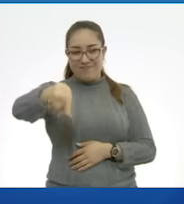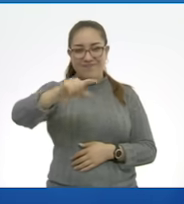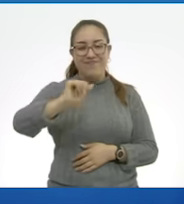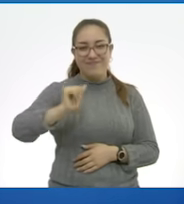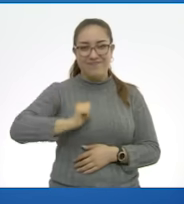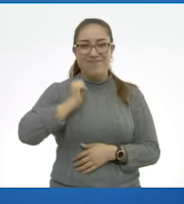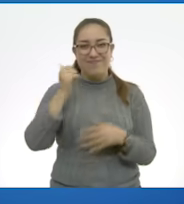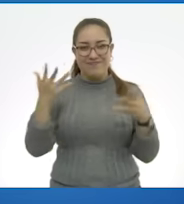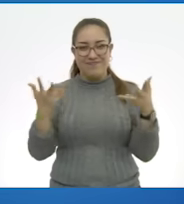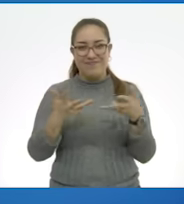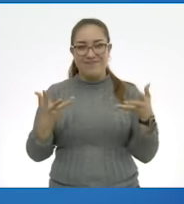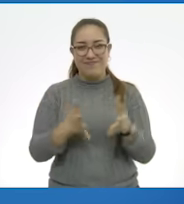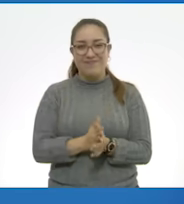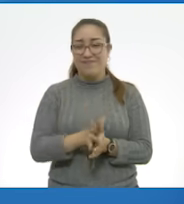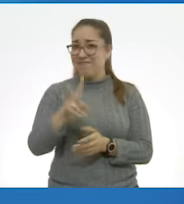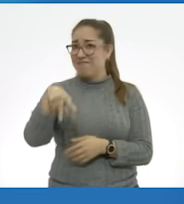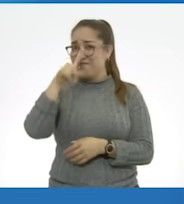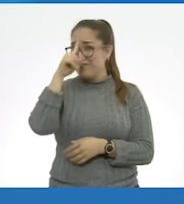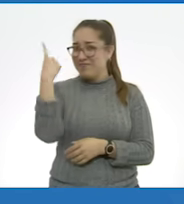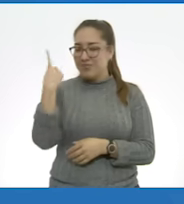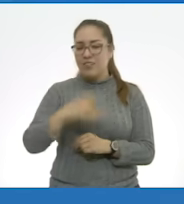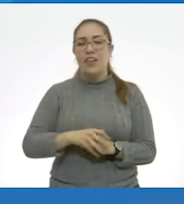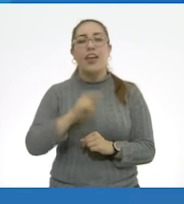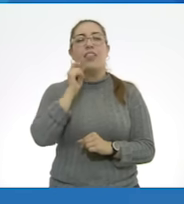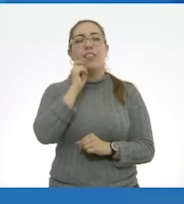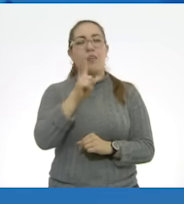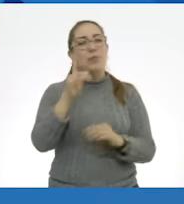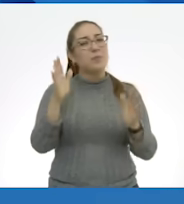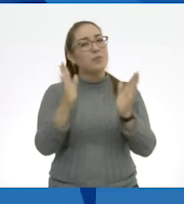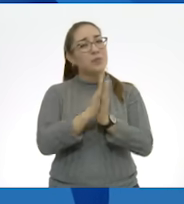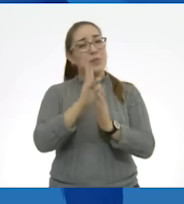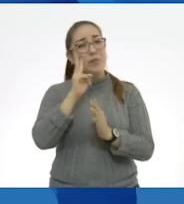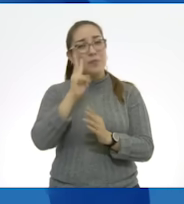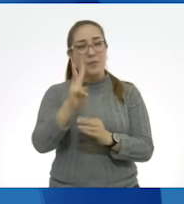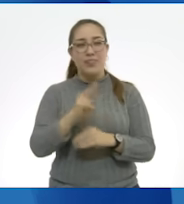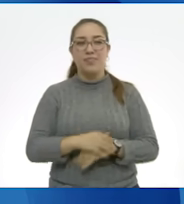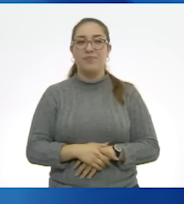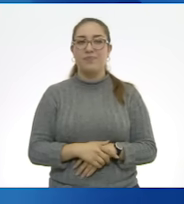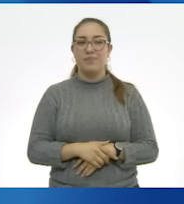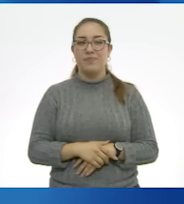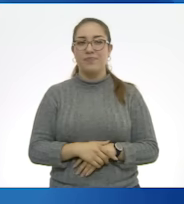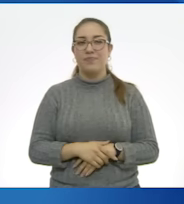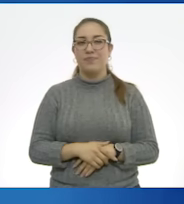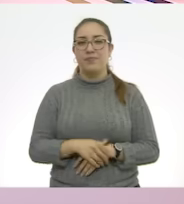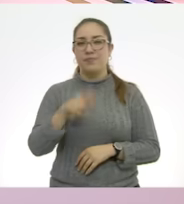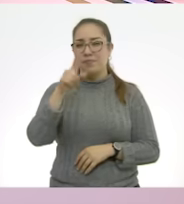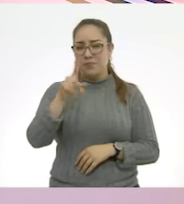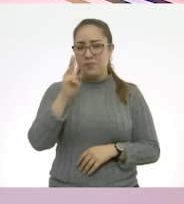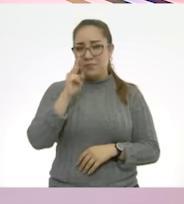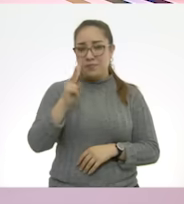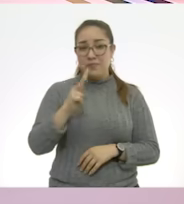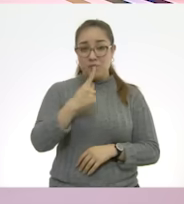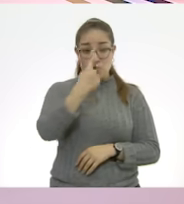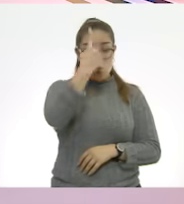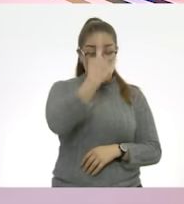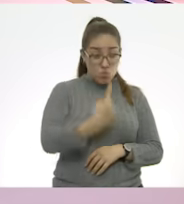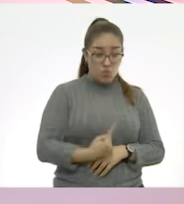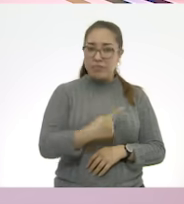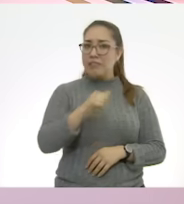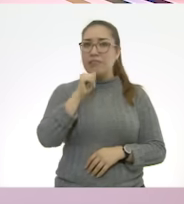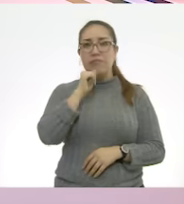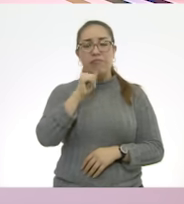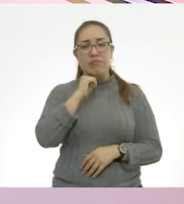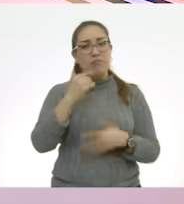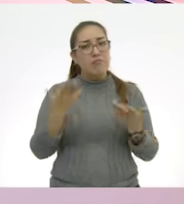Más. Ahora, también quiero que veas otra cosa. No, si te has fijado, no hemos llenado la del 1.